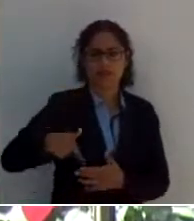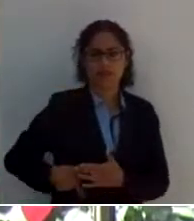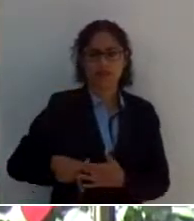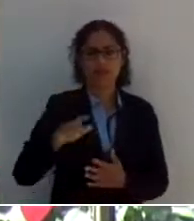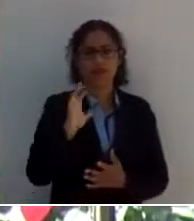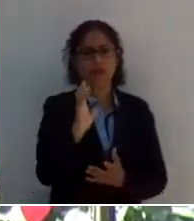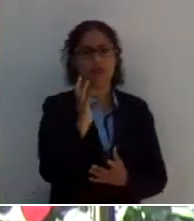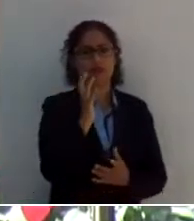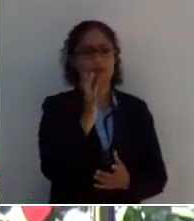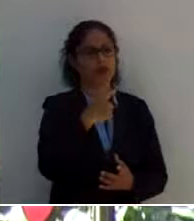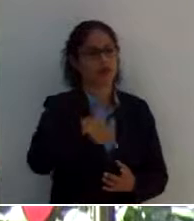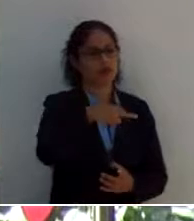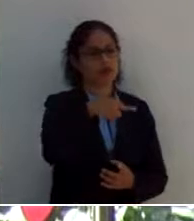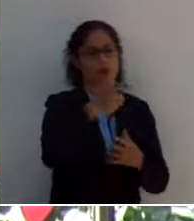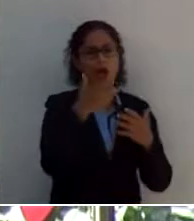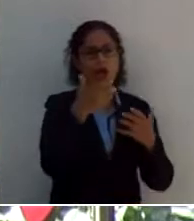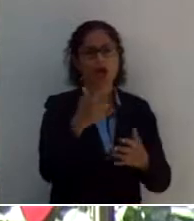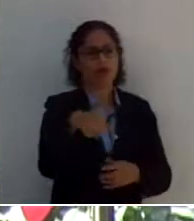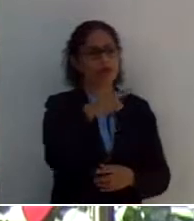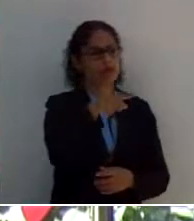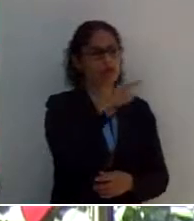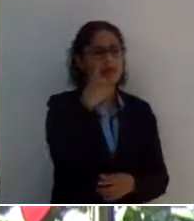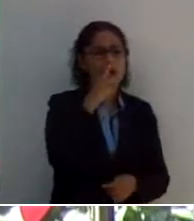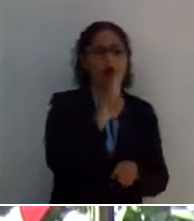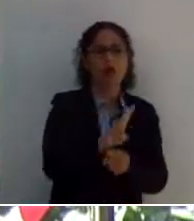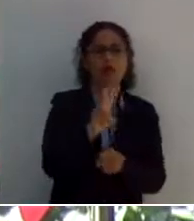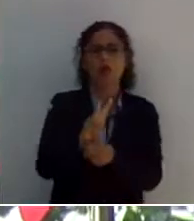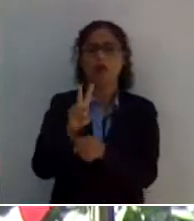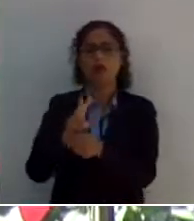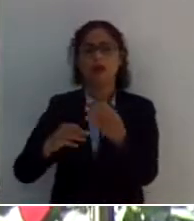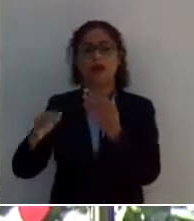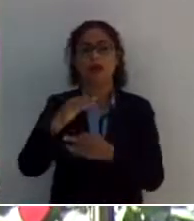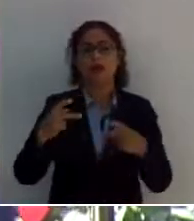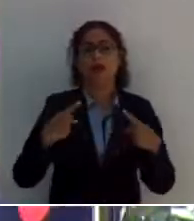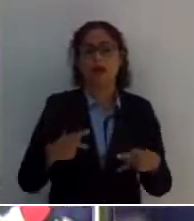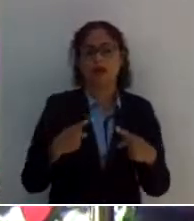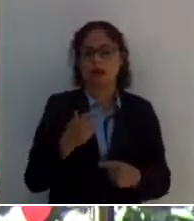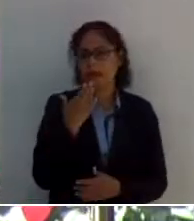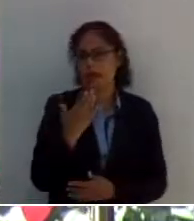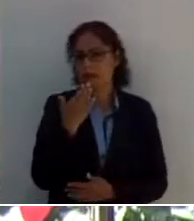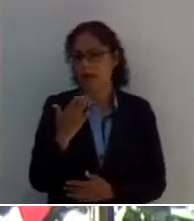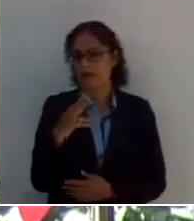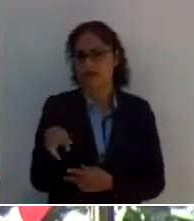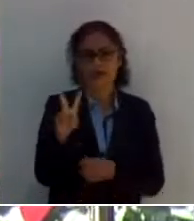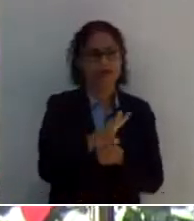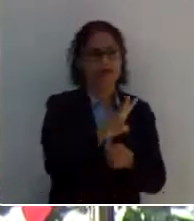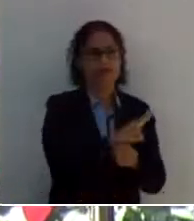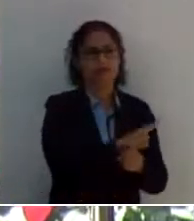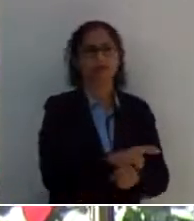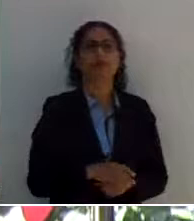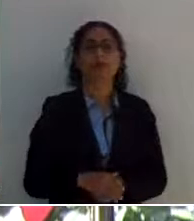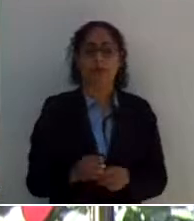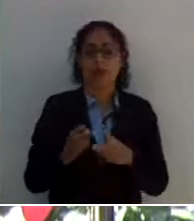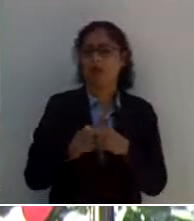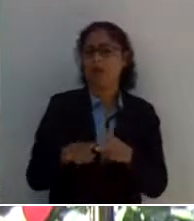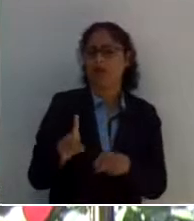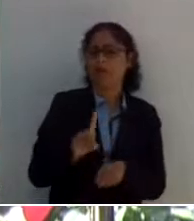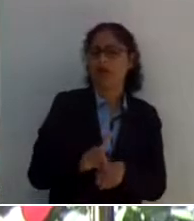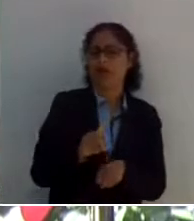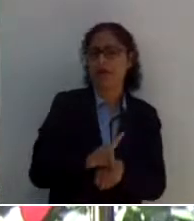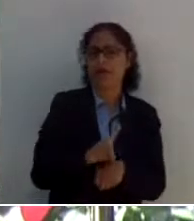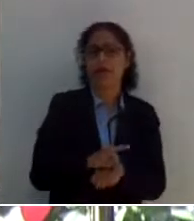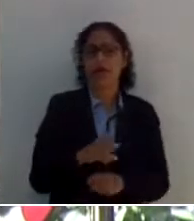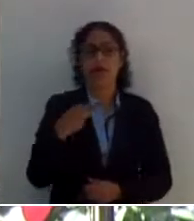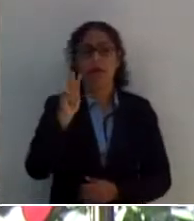y salimos a la vía pública a cuidar de la integridad de la población y de sus bienes. Así comienza un día común, pero